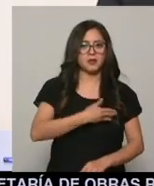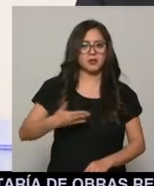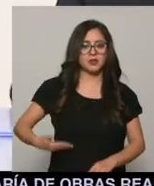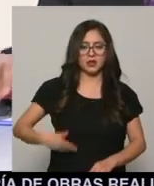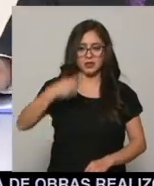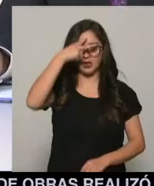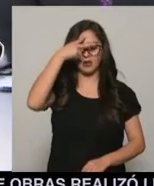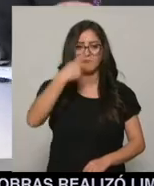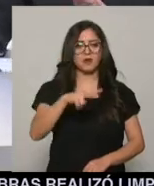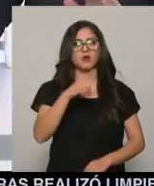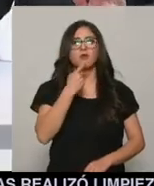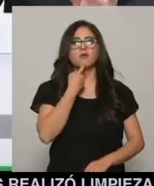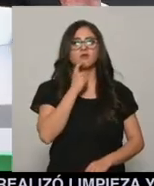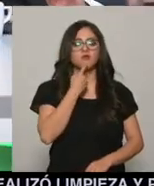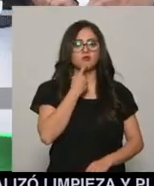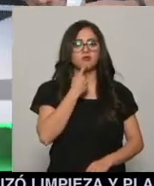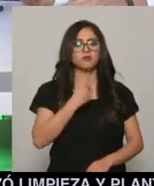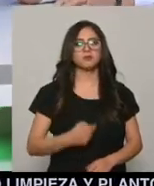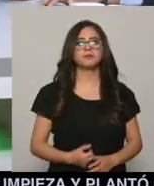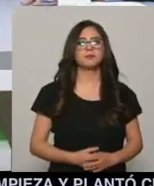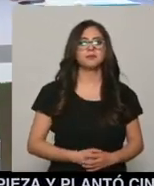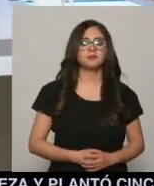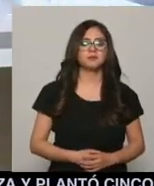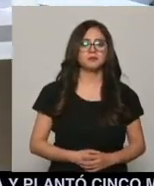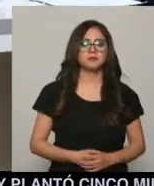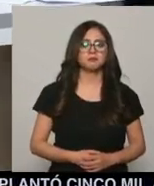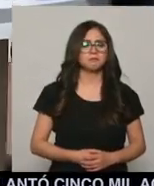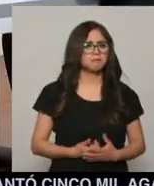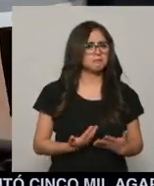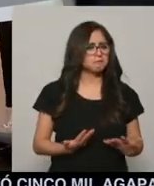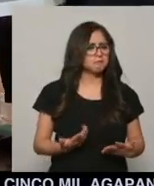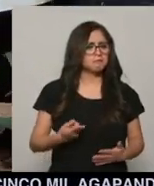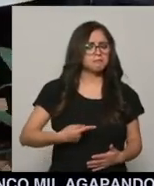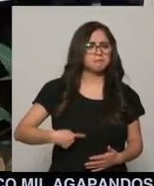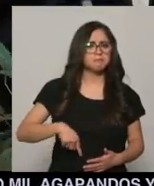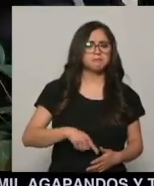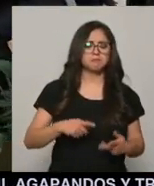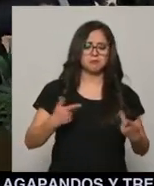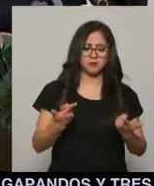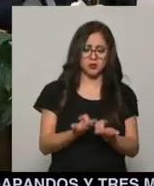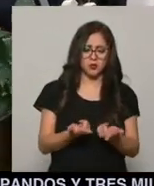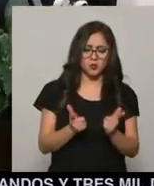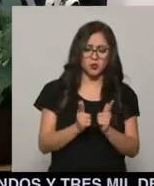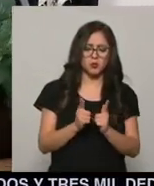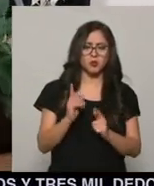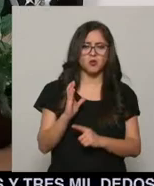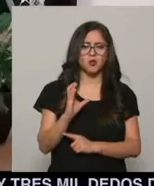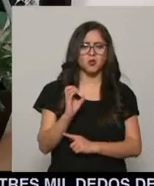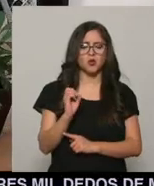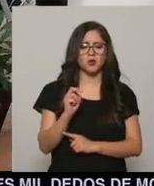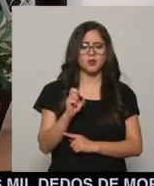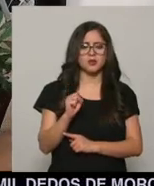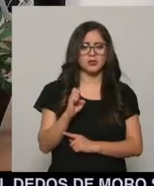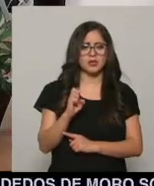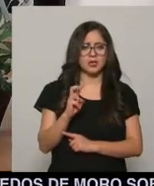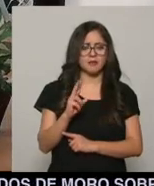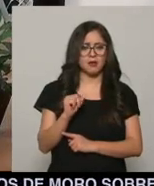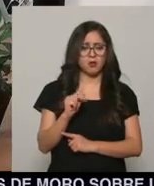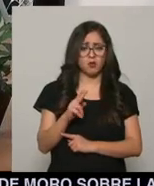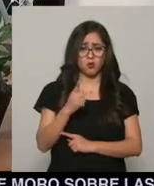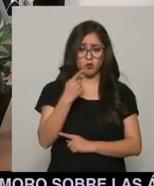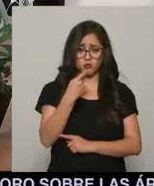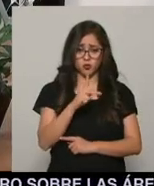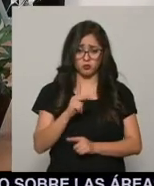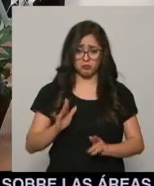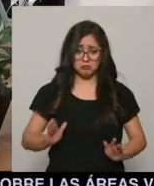Martí. Bien, una cosa que habría que agregar es que en efecto los conservadores sí están derrotados moralmente. Y esa expresión